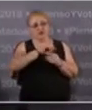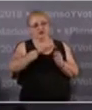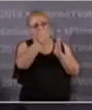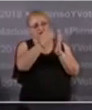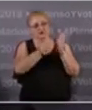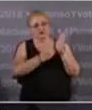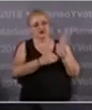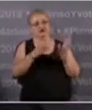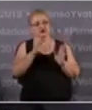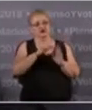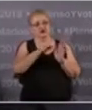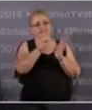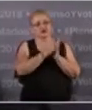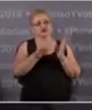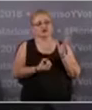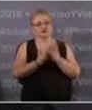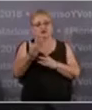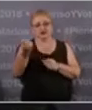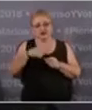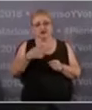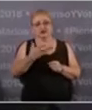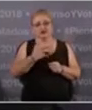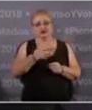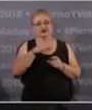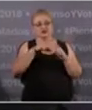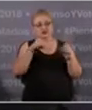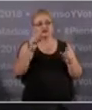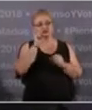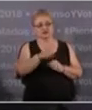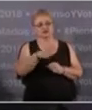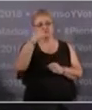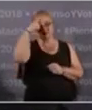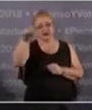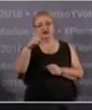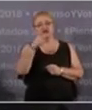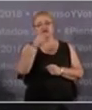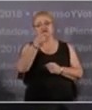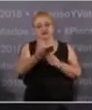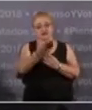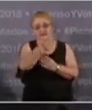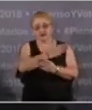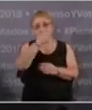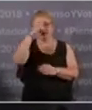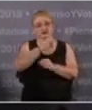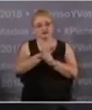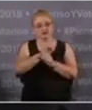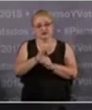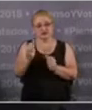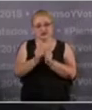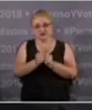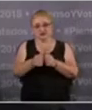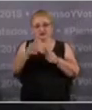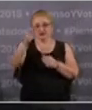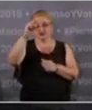la Cámara de Diputados de Nueva Alianza tienen aspectos concretos precisamente para prevenir, para investigar con inteligencia,